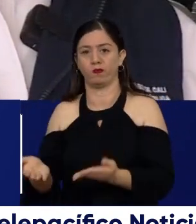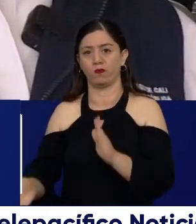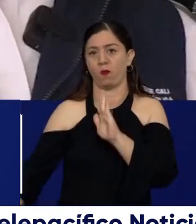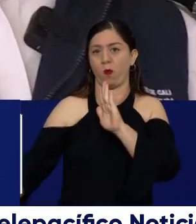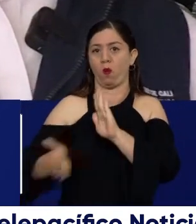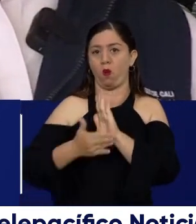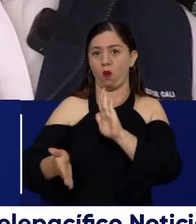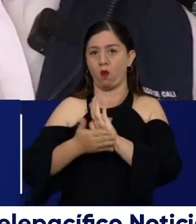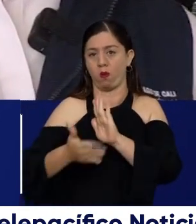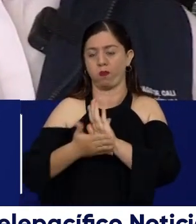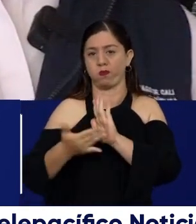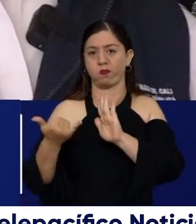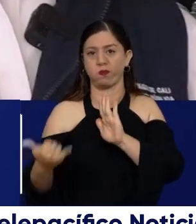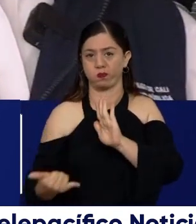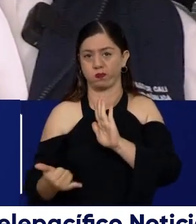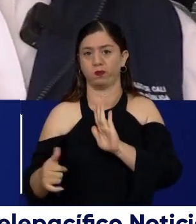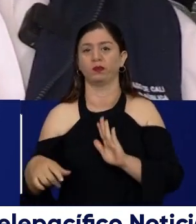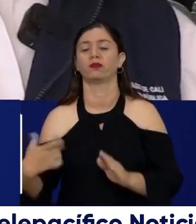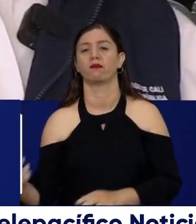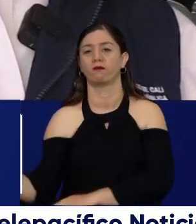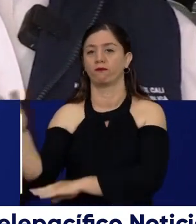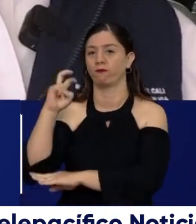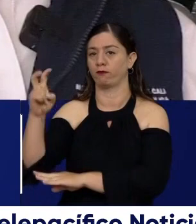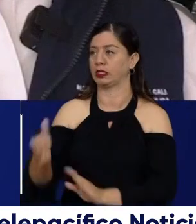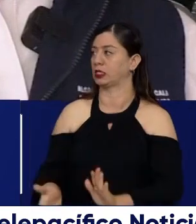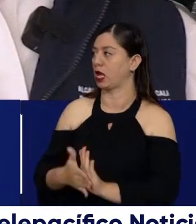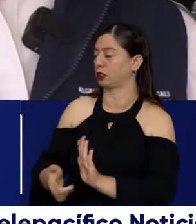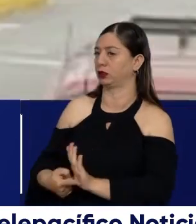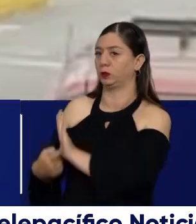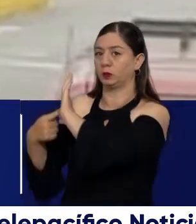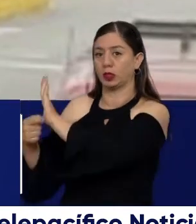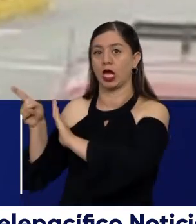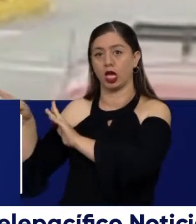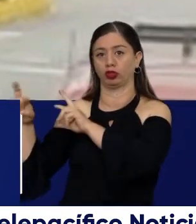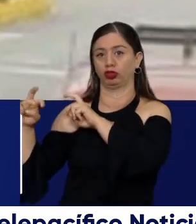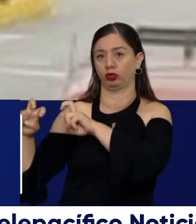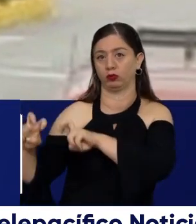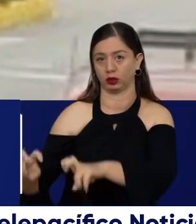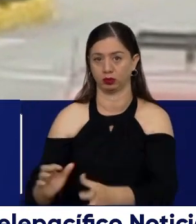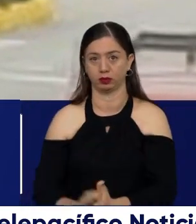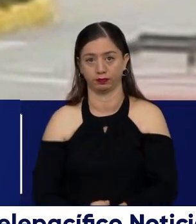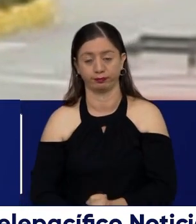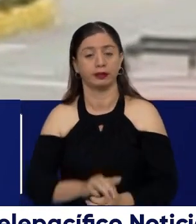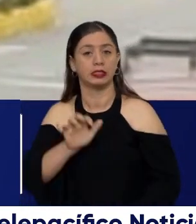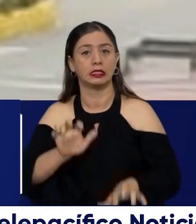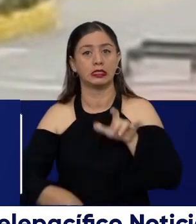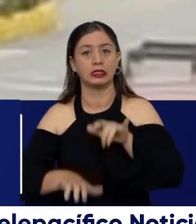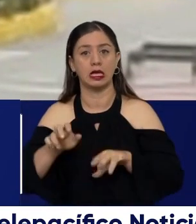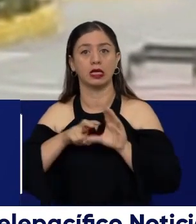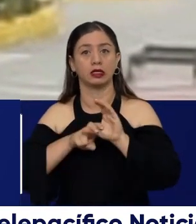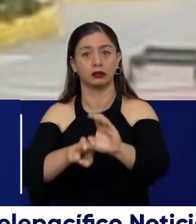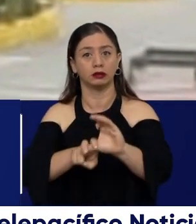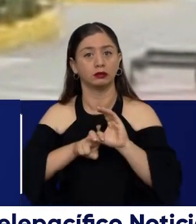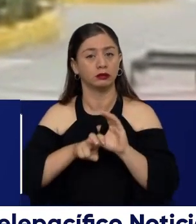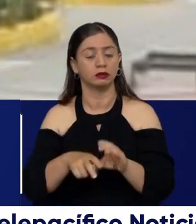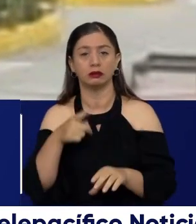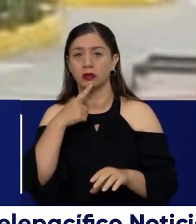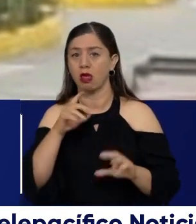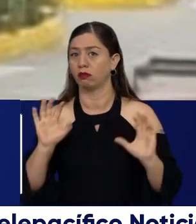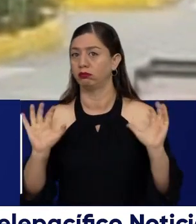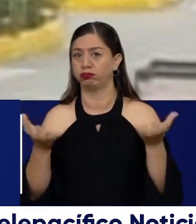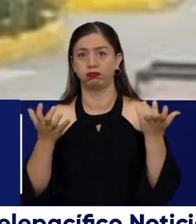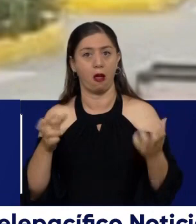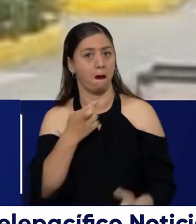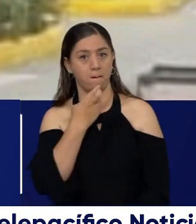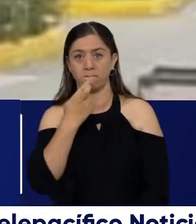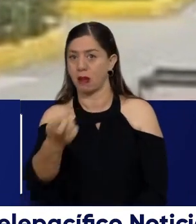las pruebas que se recopilan a la Fiscalía para la correspondiente investigación. Según la Secretaría de Movilidad, el automotor no tenía